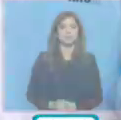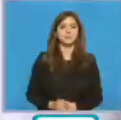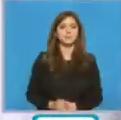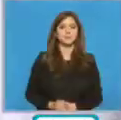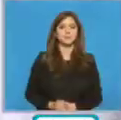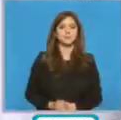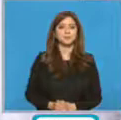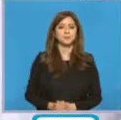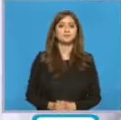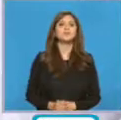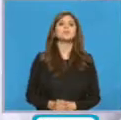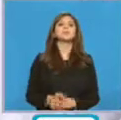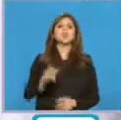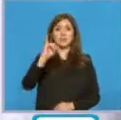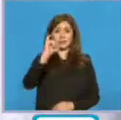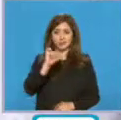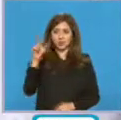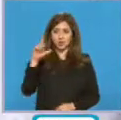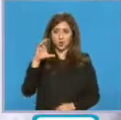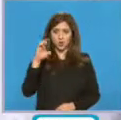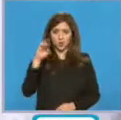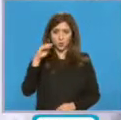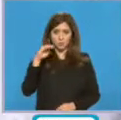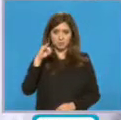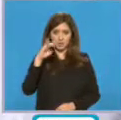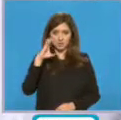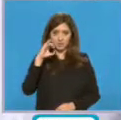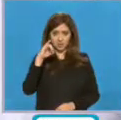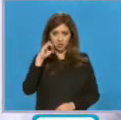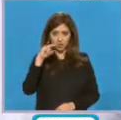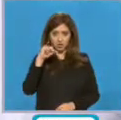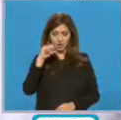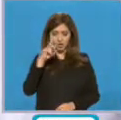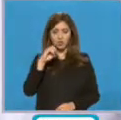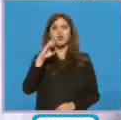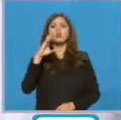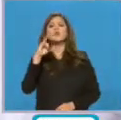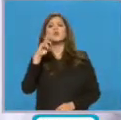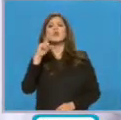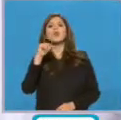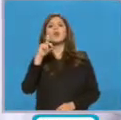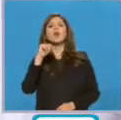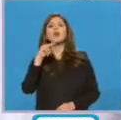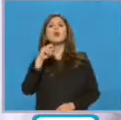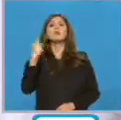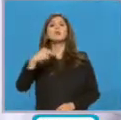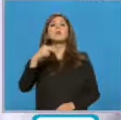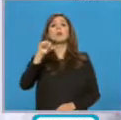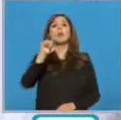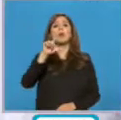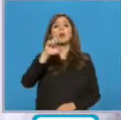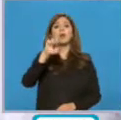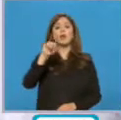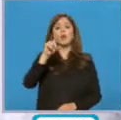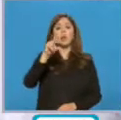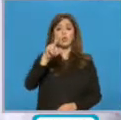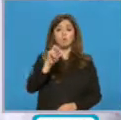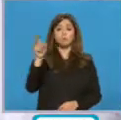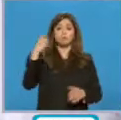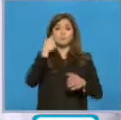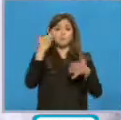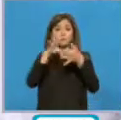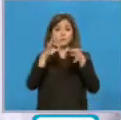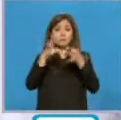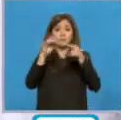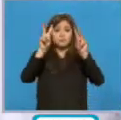Pues sí, nos acompaña el comisionado ciudadano Alejandro Torres Rogelio para hablar acerca de un tema que tiene que ver